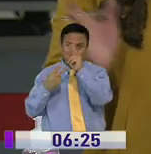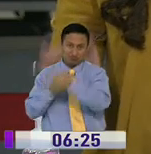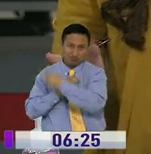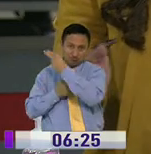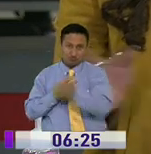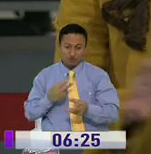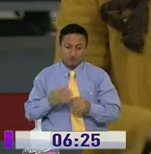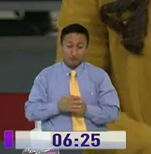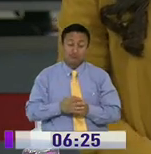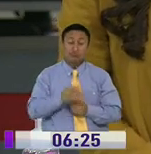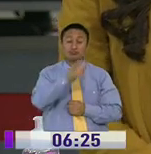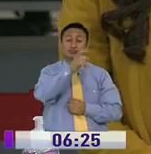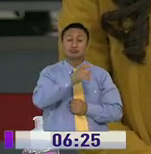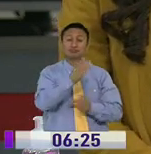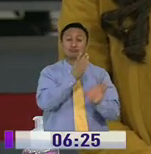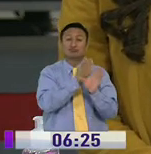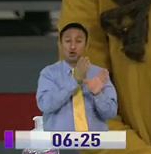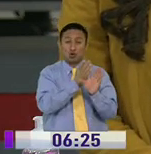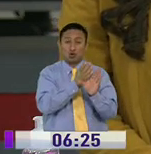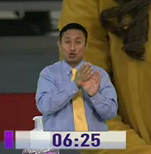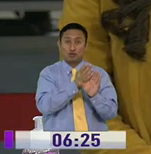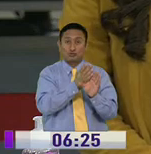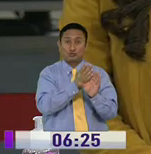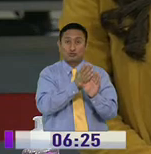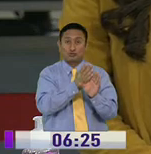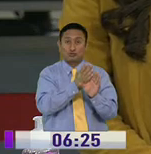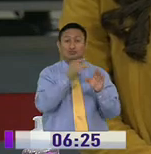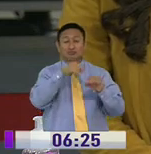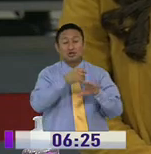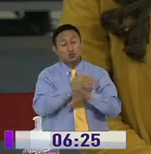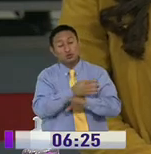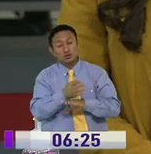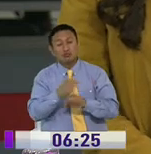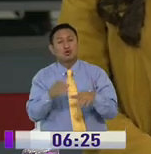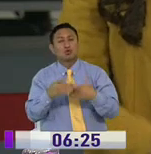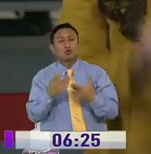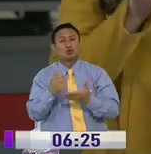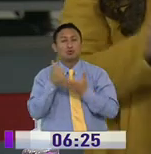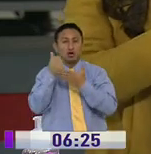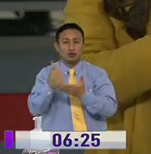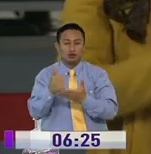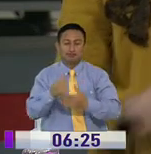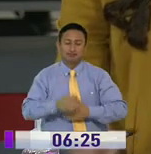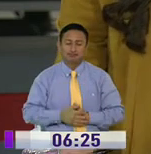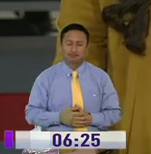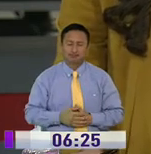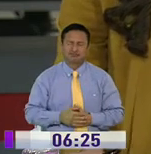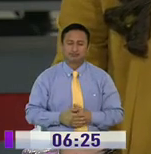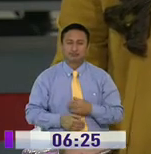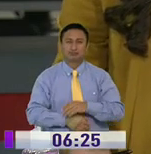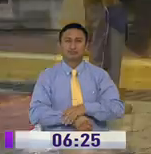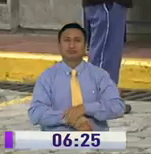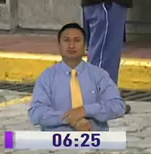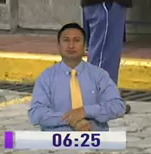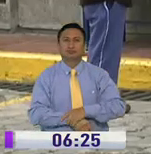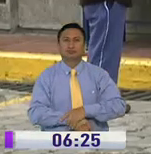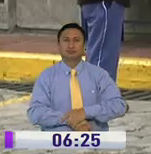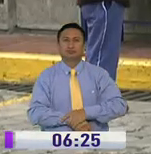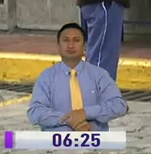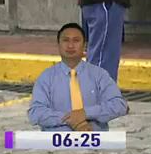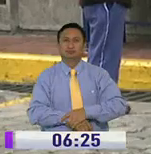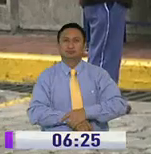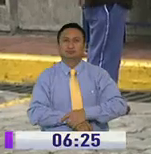Una experta en psicología clínica da algunas recomendaciones para enfrentar esta etapa. Una